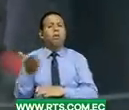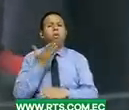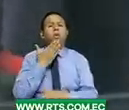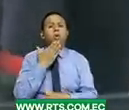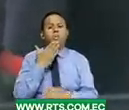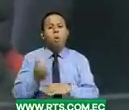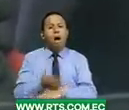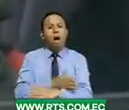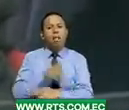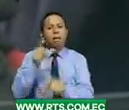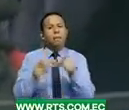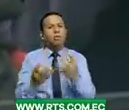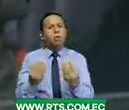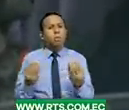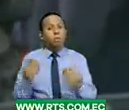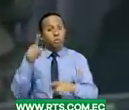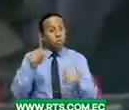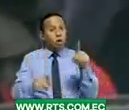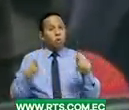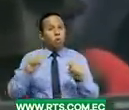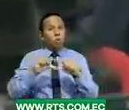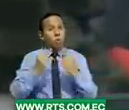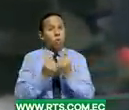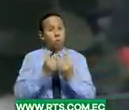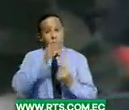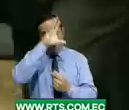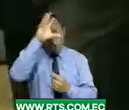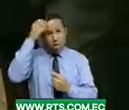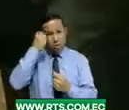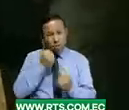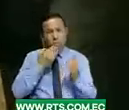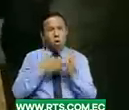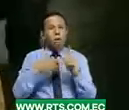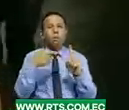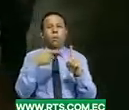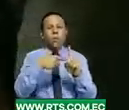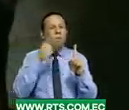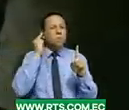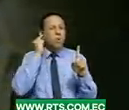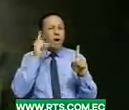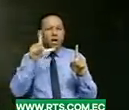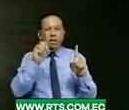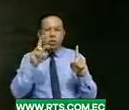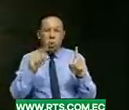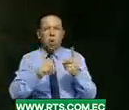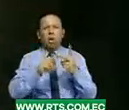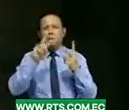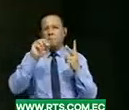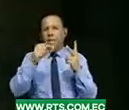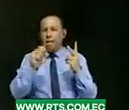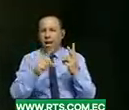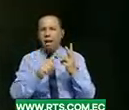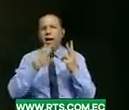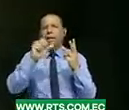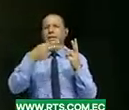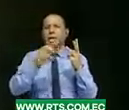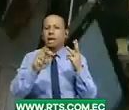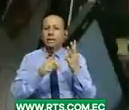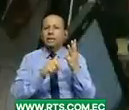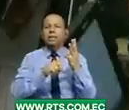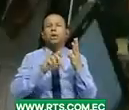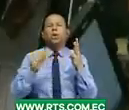los abrazos de asambleístas de Pachacútic como Guadalupe Llori, Ricardo Vanegas, Sofía Sánchez y el asambleísta de